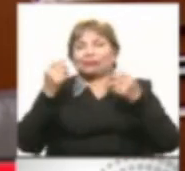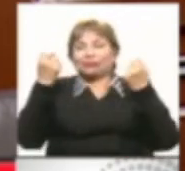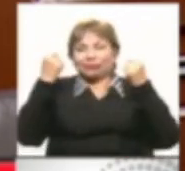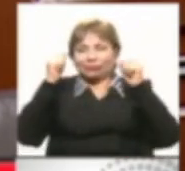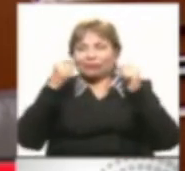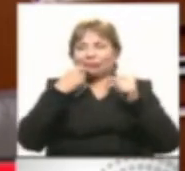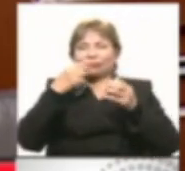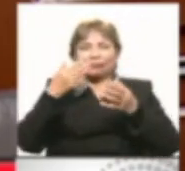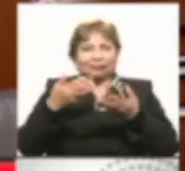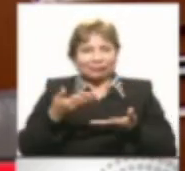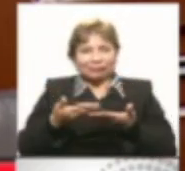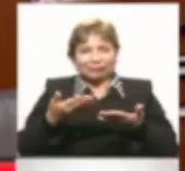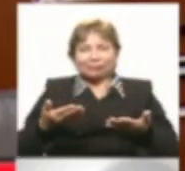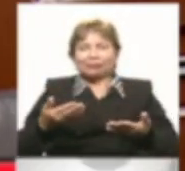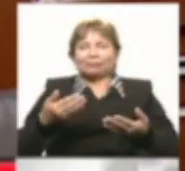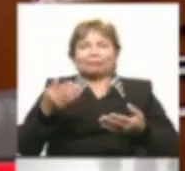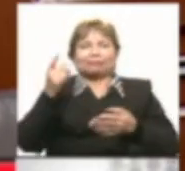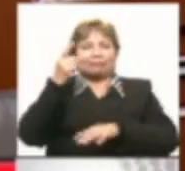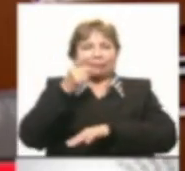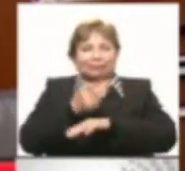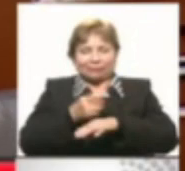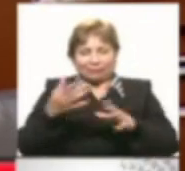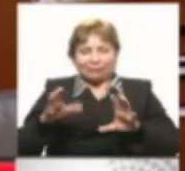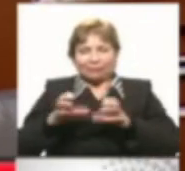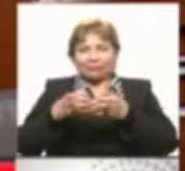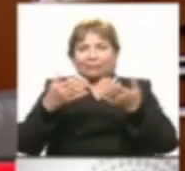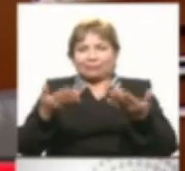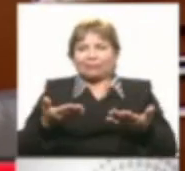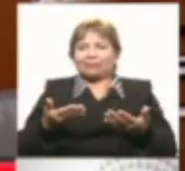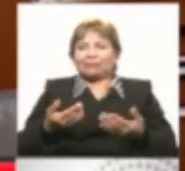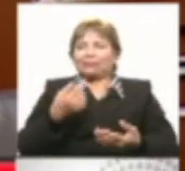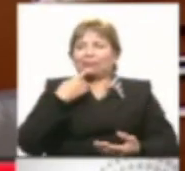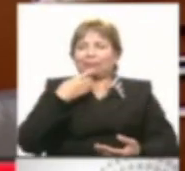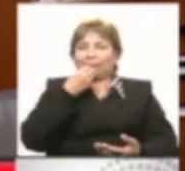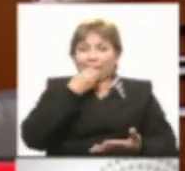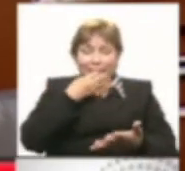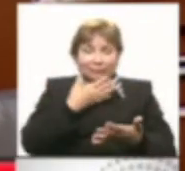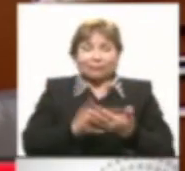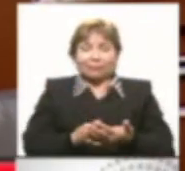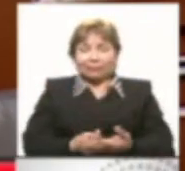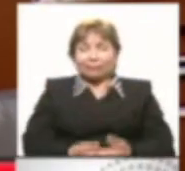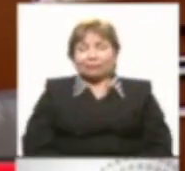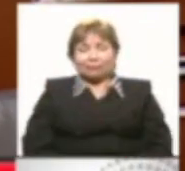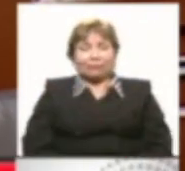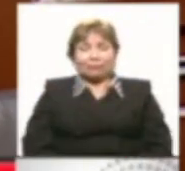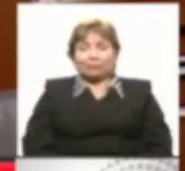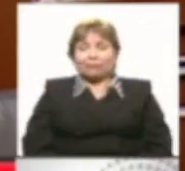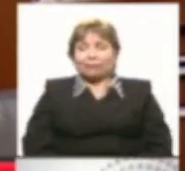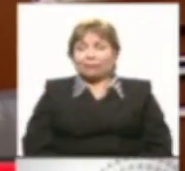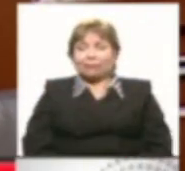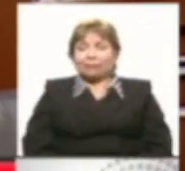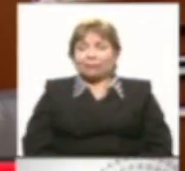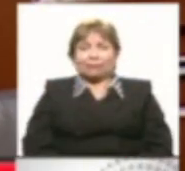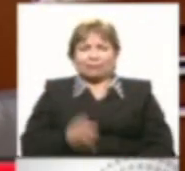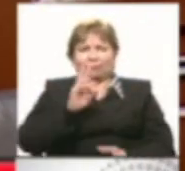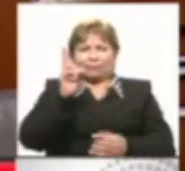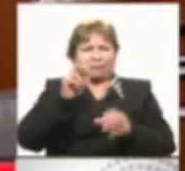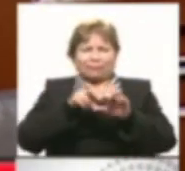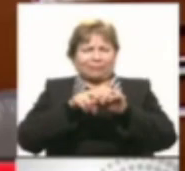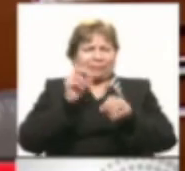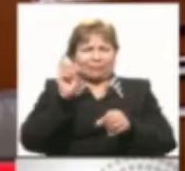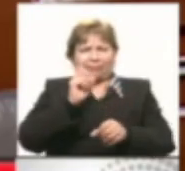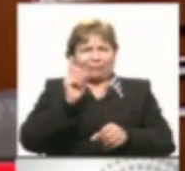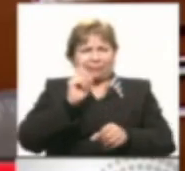y decide someterse a una interpelación aquí en el Congreso. Y eso está muy bien. No renuncie,